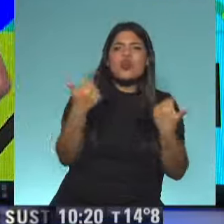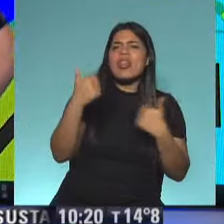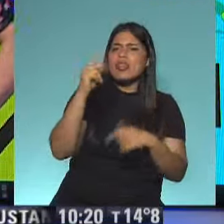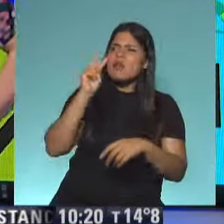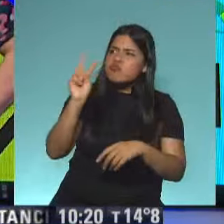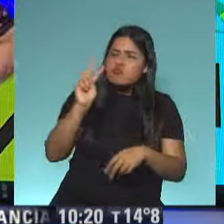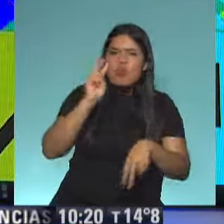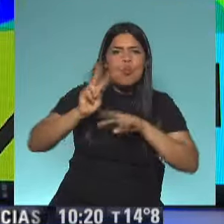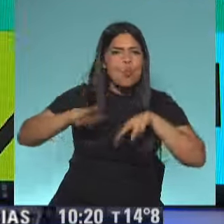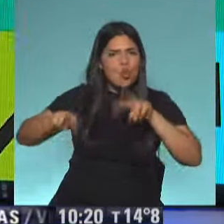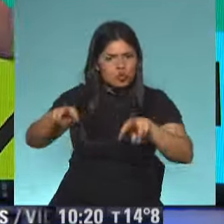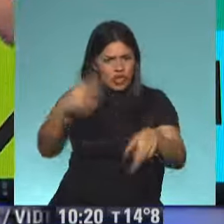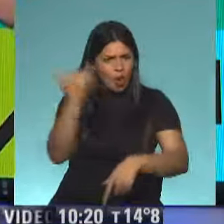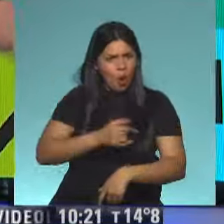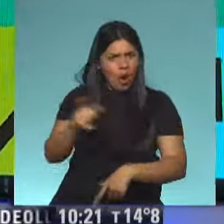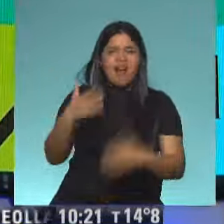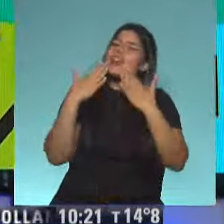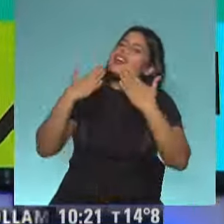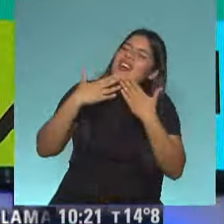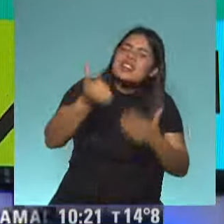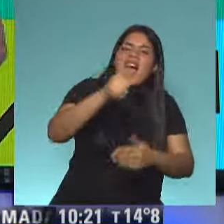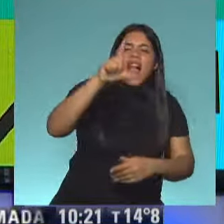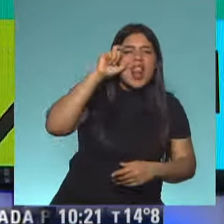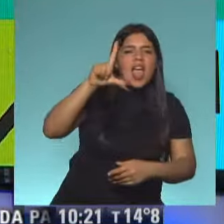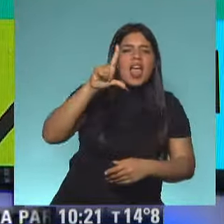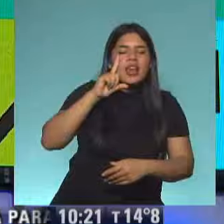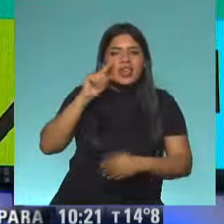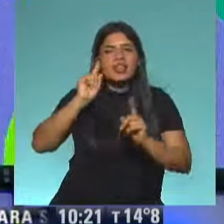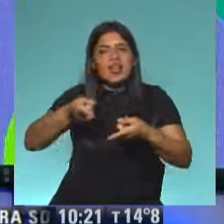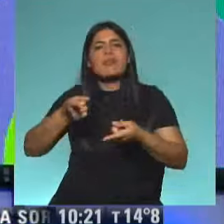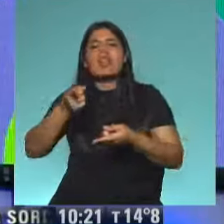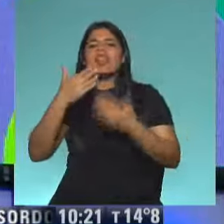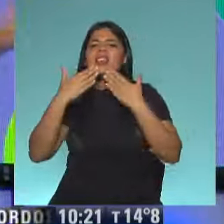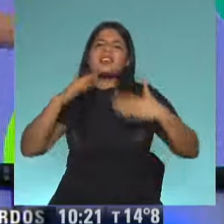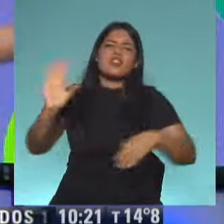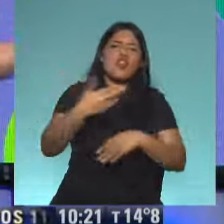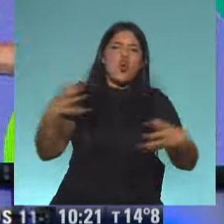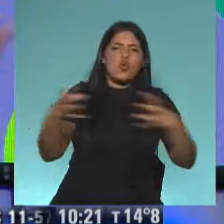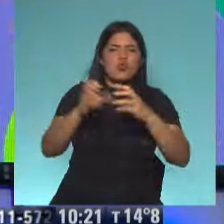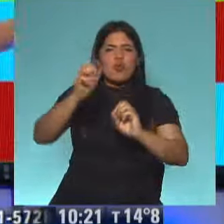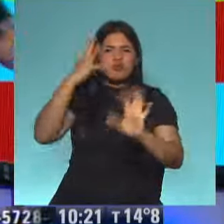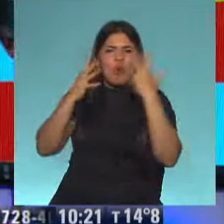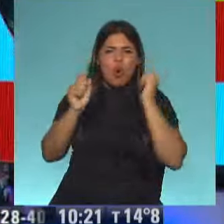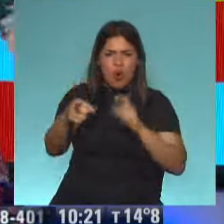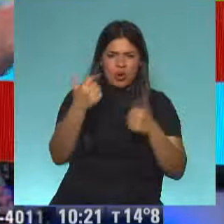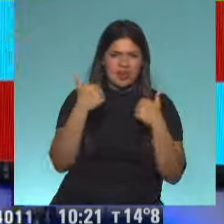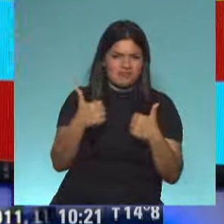estar Emi en el museo. Gracias, Cuti. Gracias, Annelies. Muchas gracias, Cambacuá. Cambacuá Eventos. ¡Ay, qué felicidad, mira!